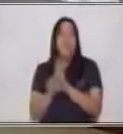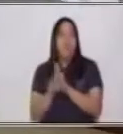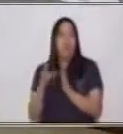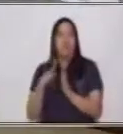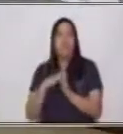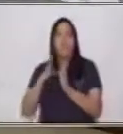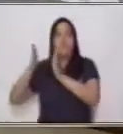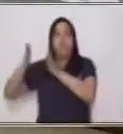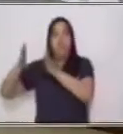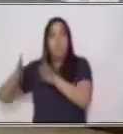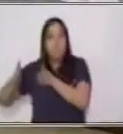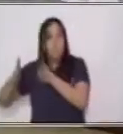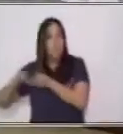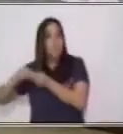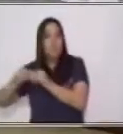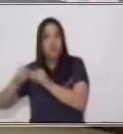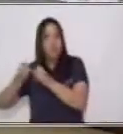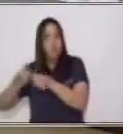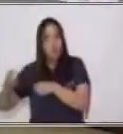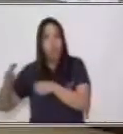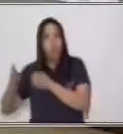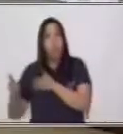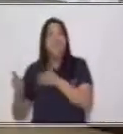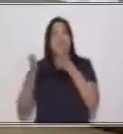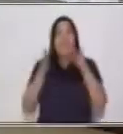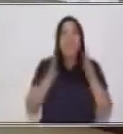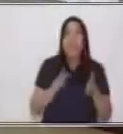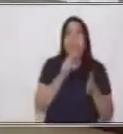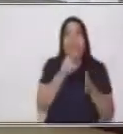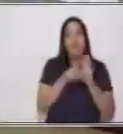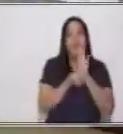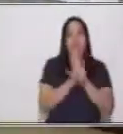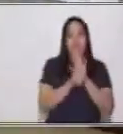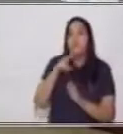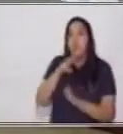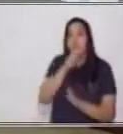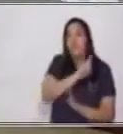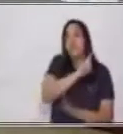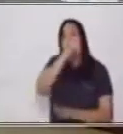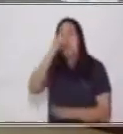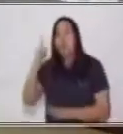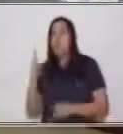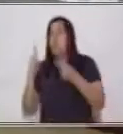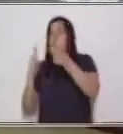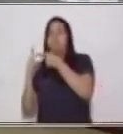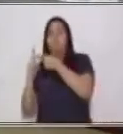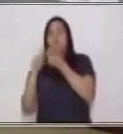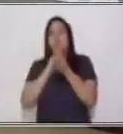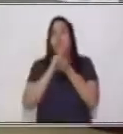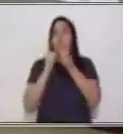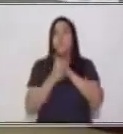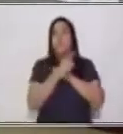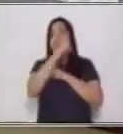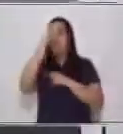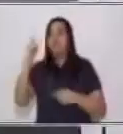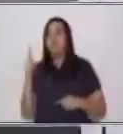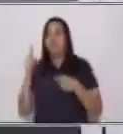este lado. Y de este lado nos van a quedar otros valores, no estos, pero esta